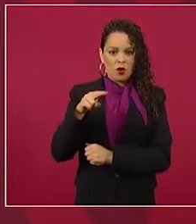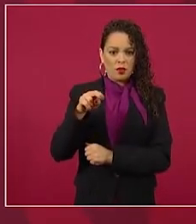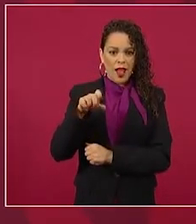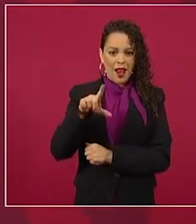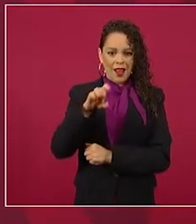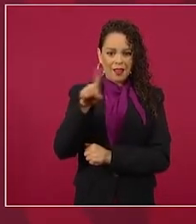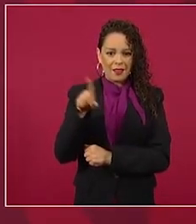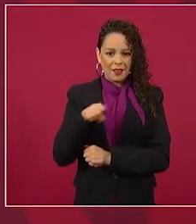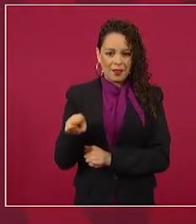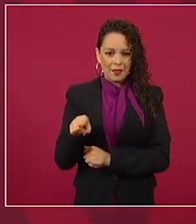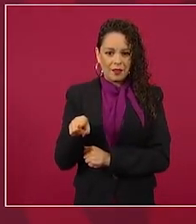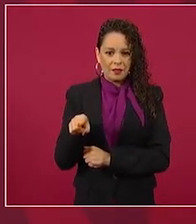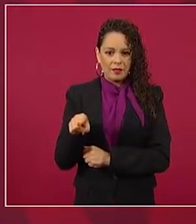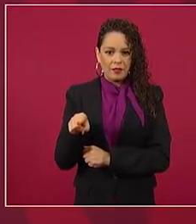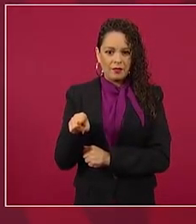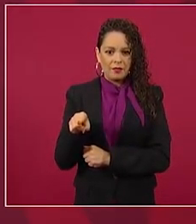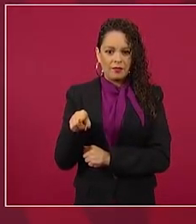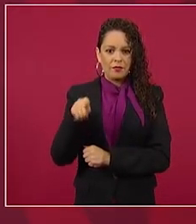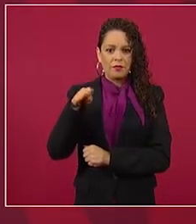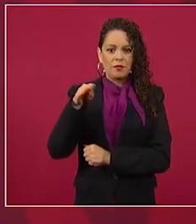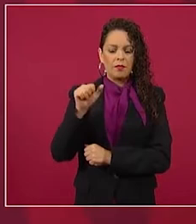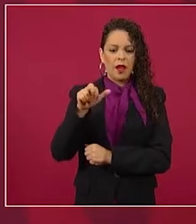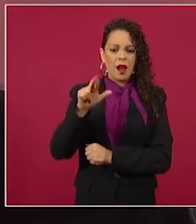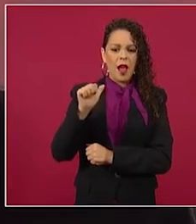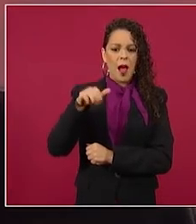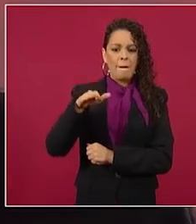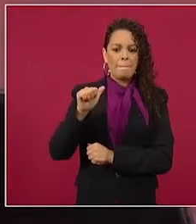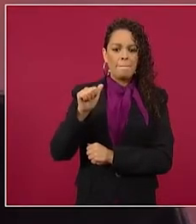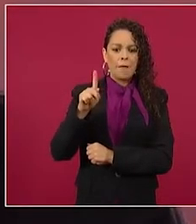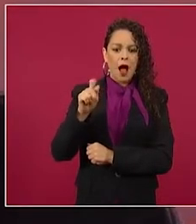Camín, María Amparo Casal.